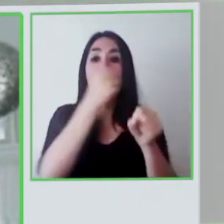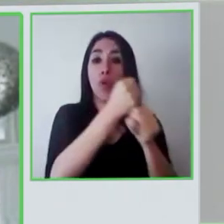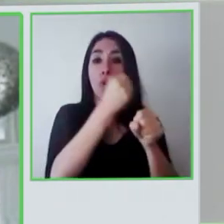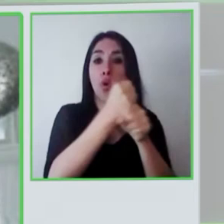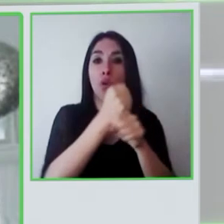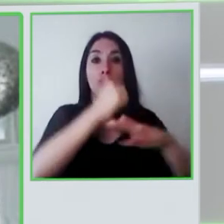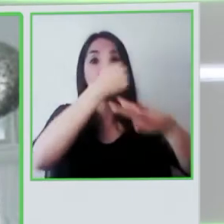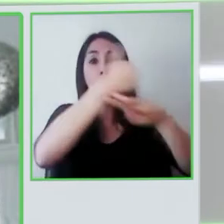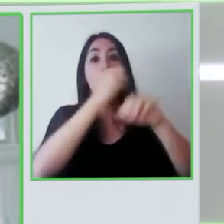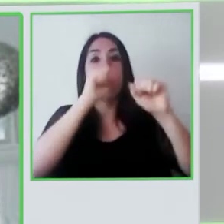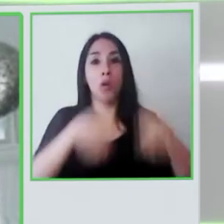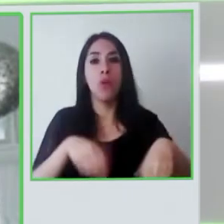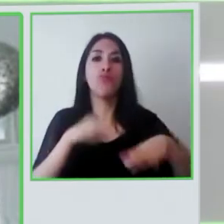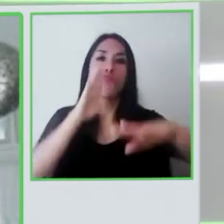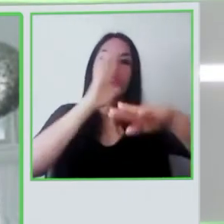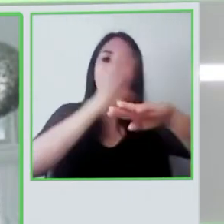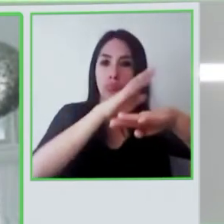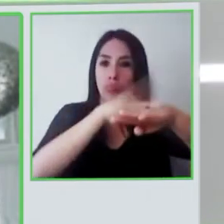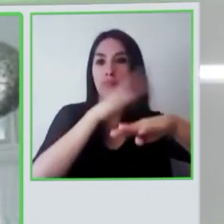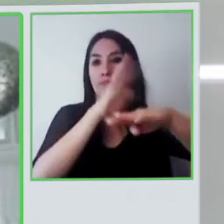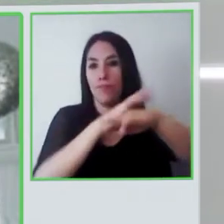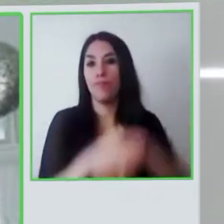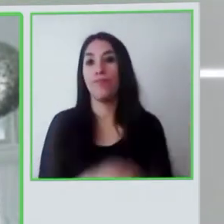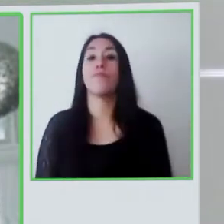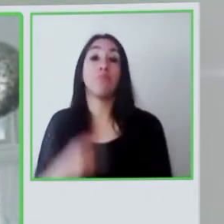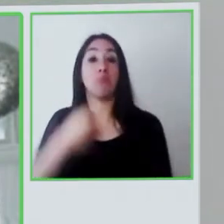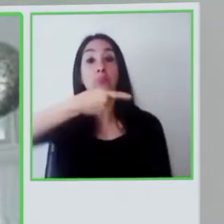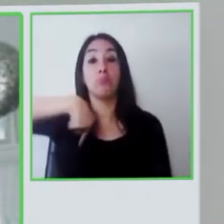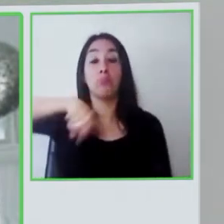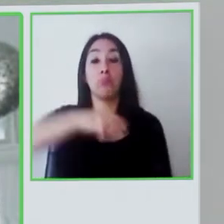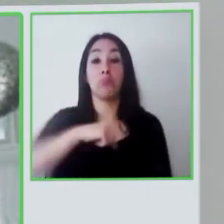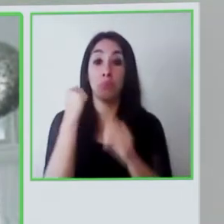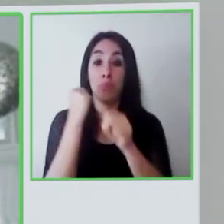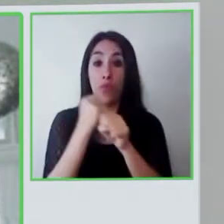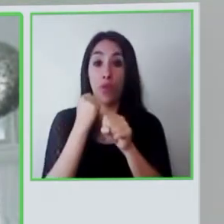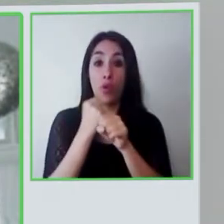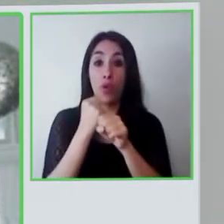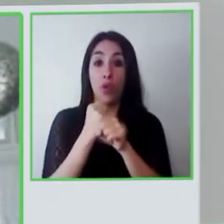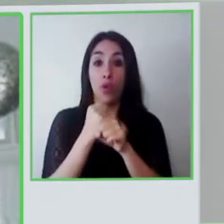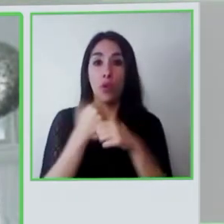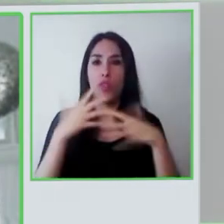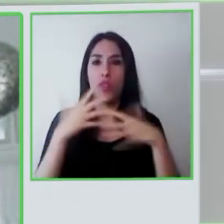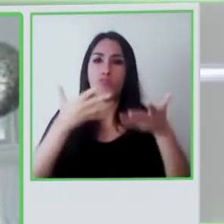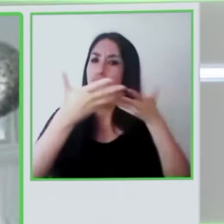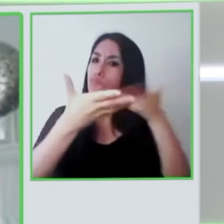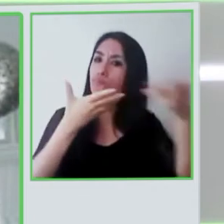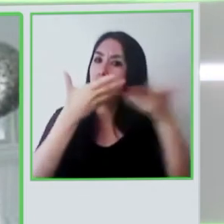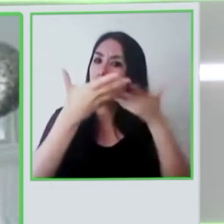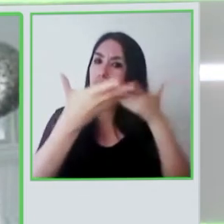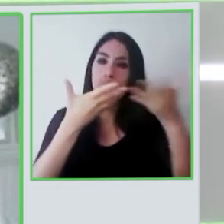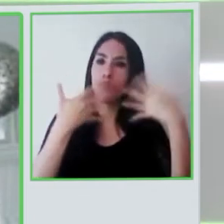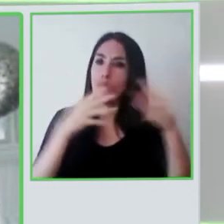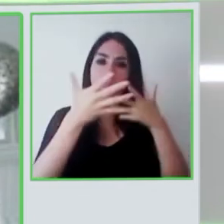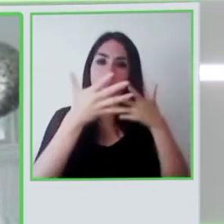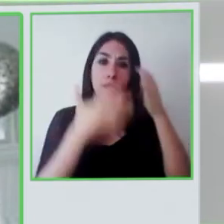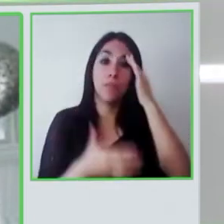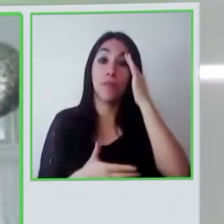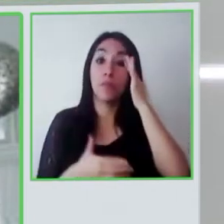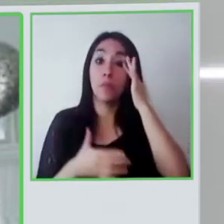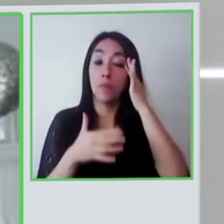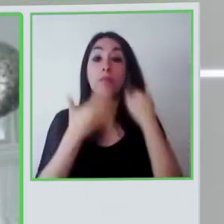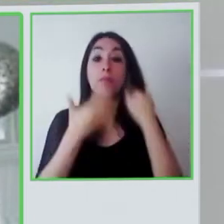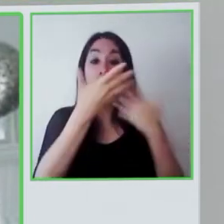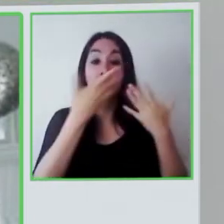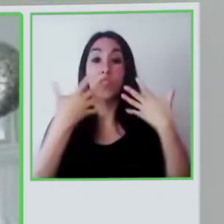tenemos trabajar con nuestros aliados y queremos seguir mejorando la experiencia sabes ha sido un